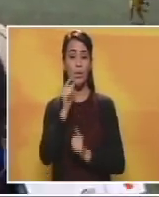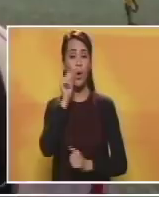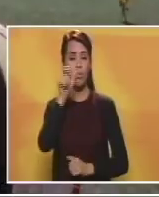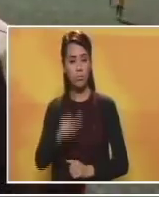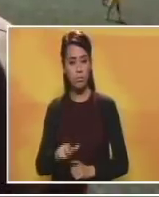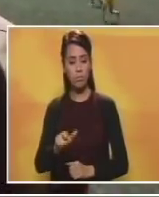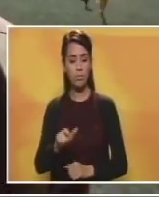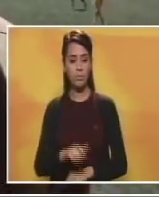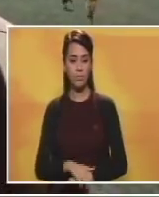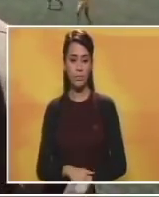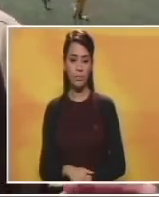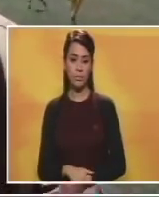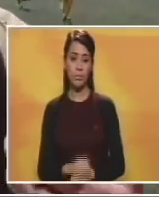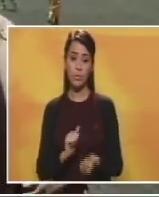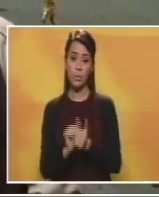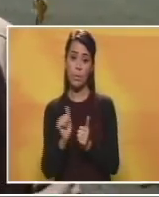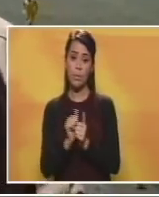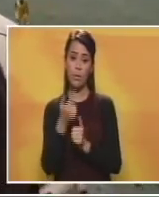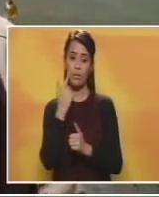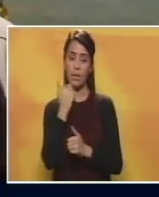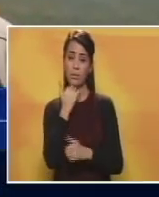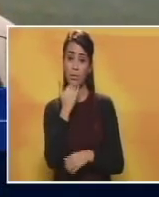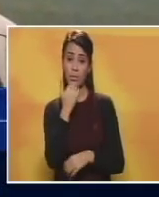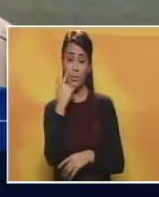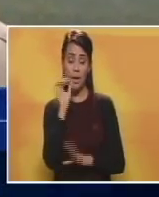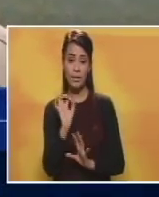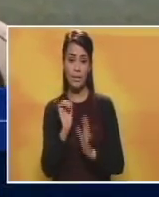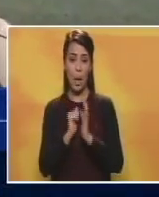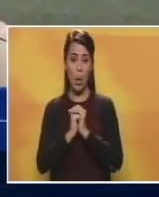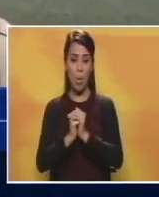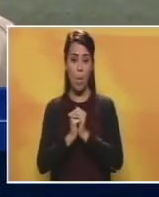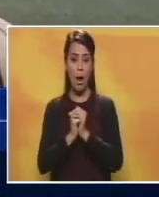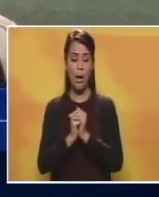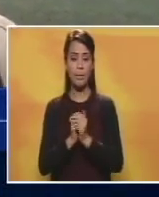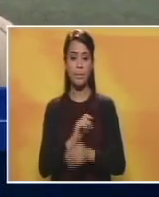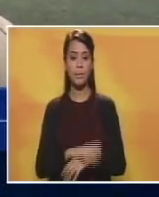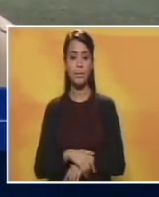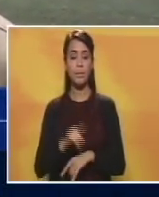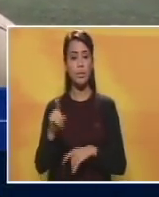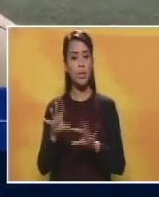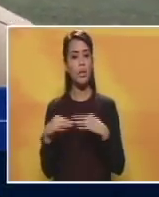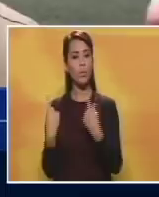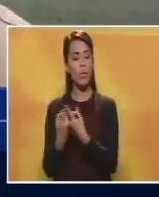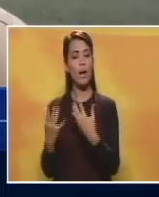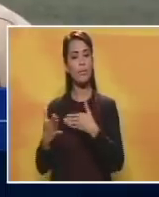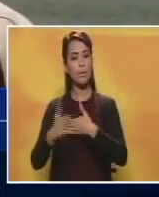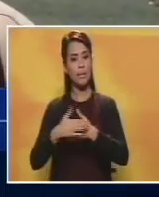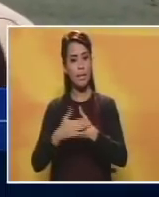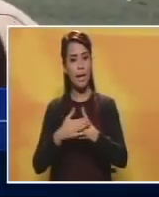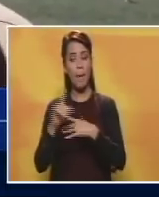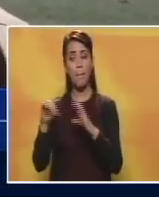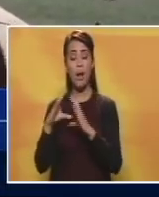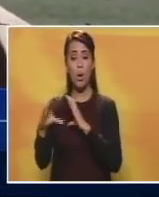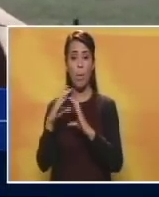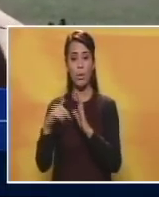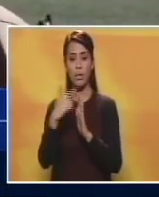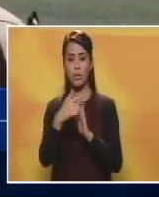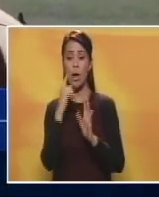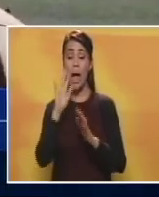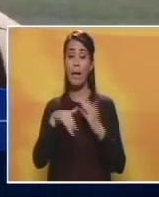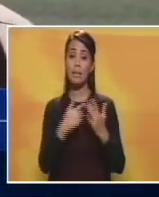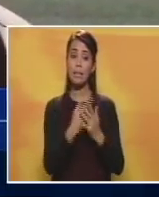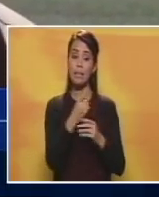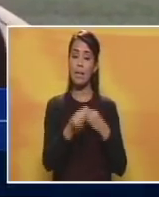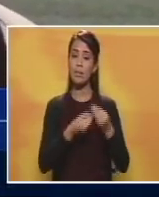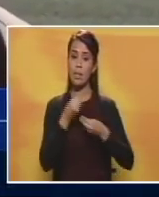con la mayoría de los deportes en marcha. Solo falta la ceremonia inaugural. La villa va a estar cerrada para los medios de comunicación hasta que se realice la